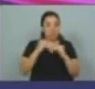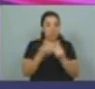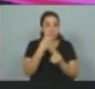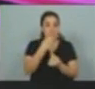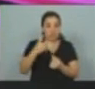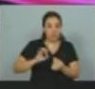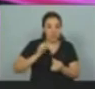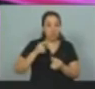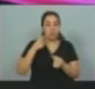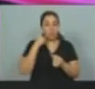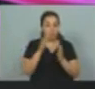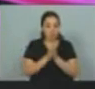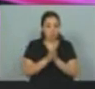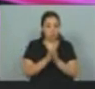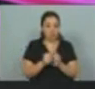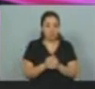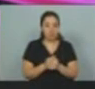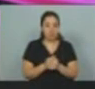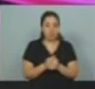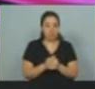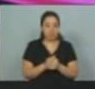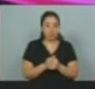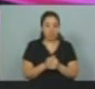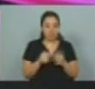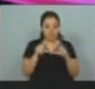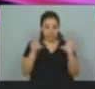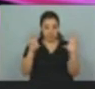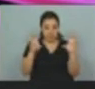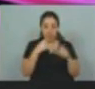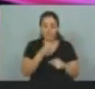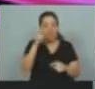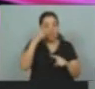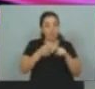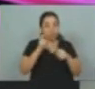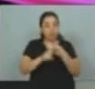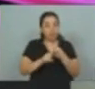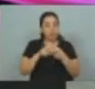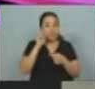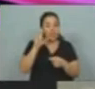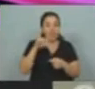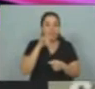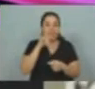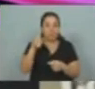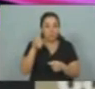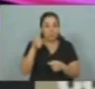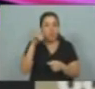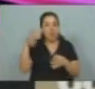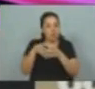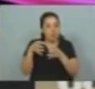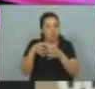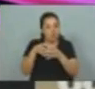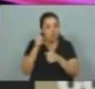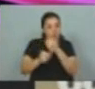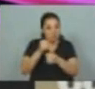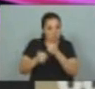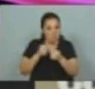conmigo. Confesiones de una socia arrepentida. La ex mujer de Rial denuncia a una red de funcionarios y presidenciables que pagan por